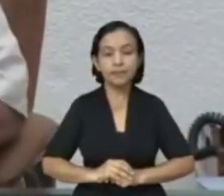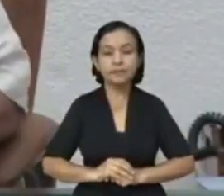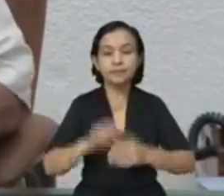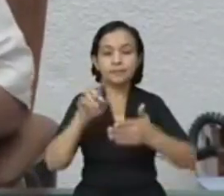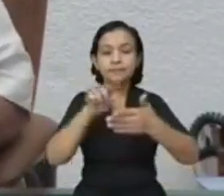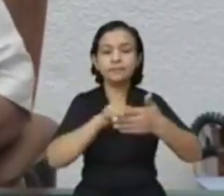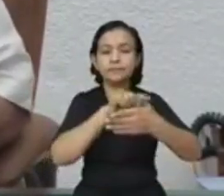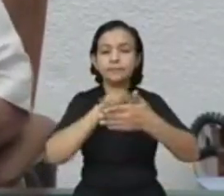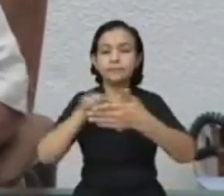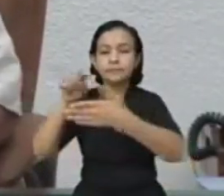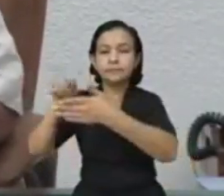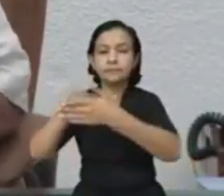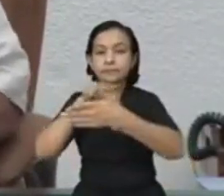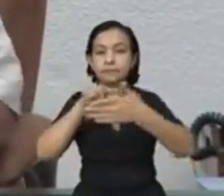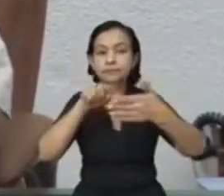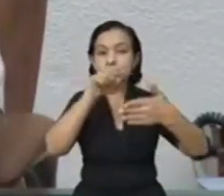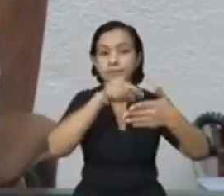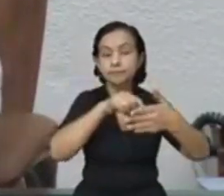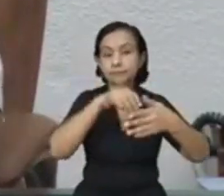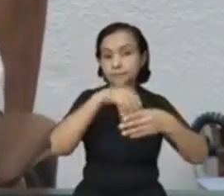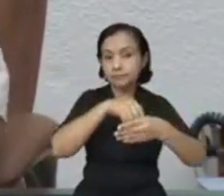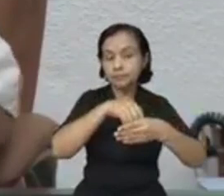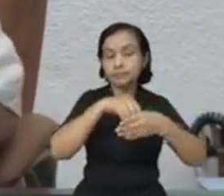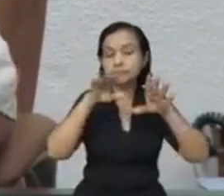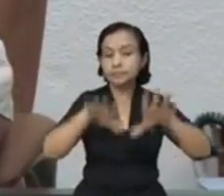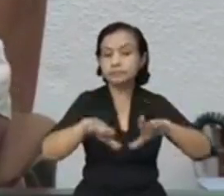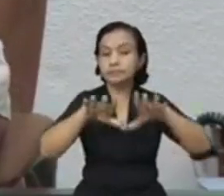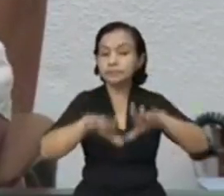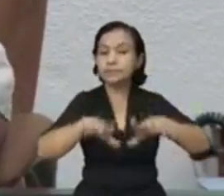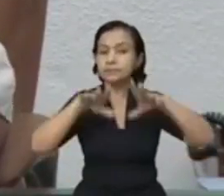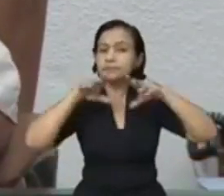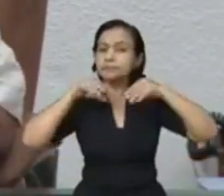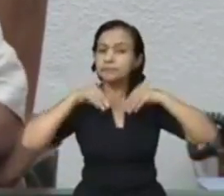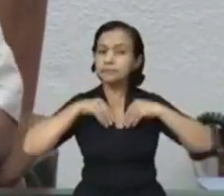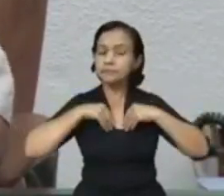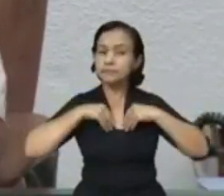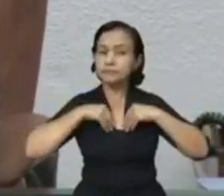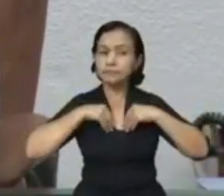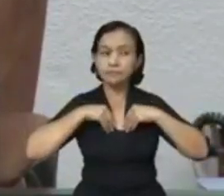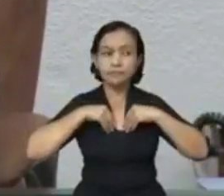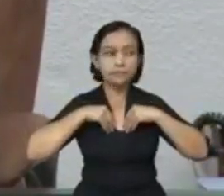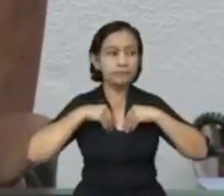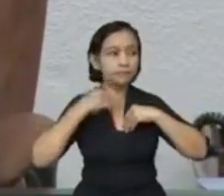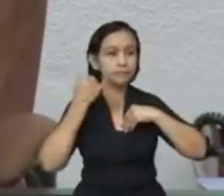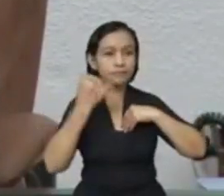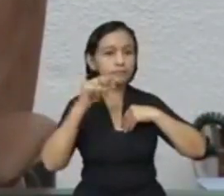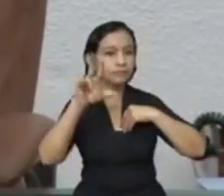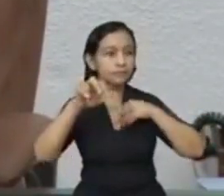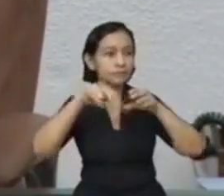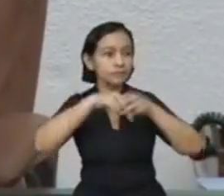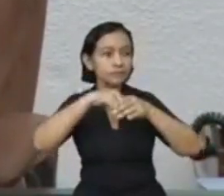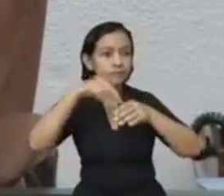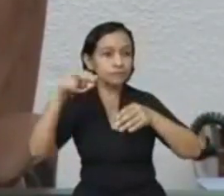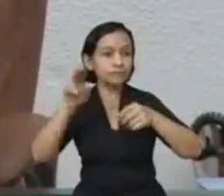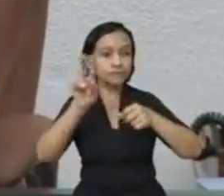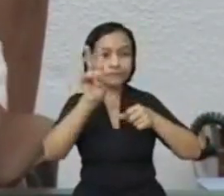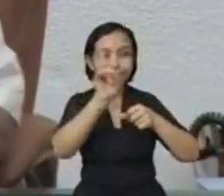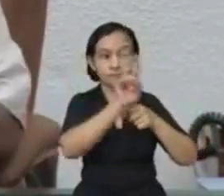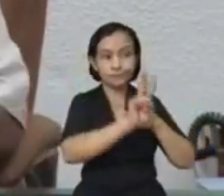La votación es para aceptación o no de la renuncia. En